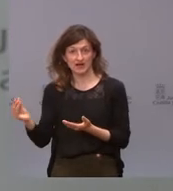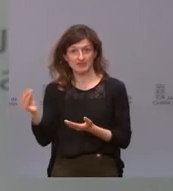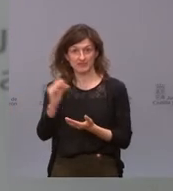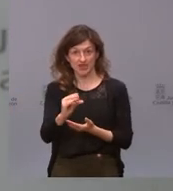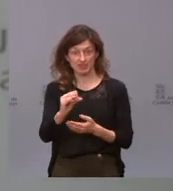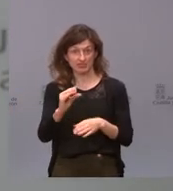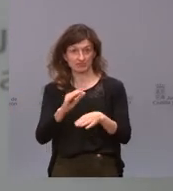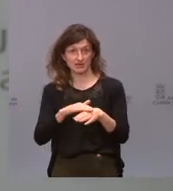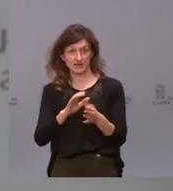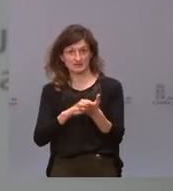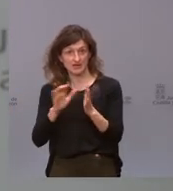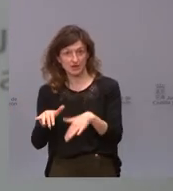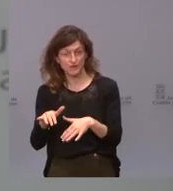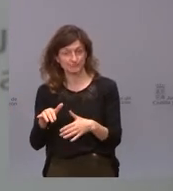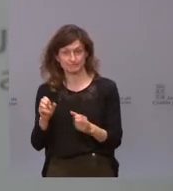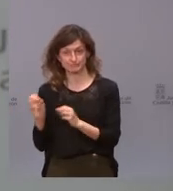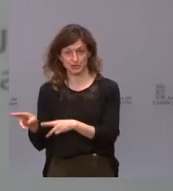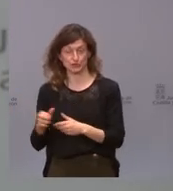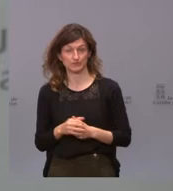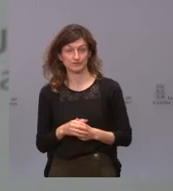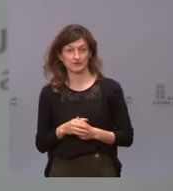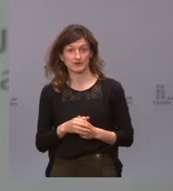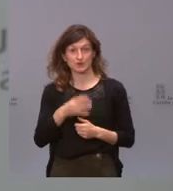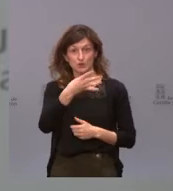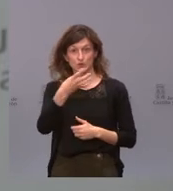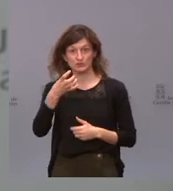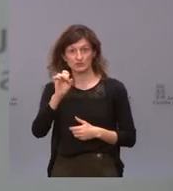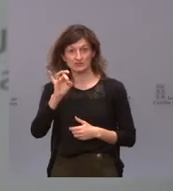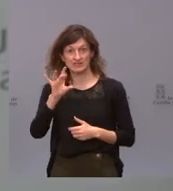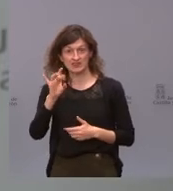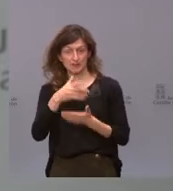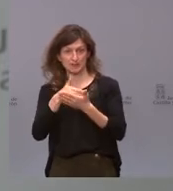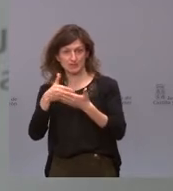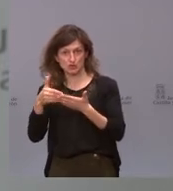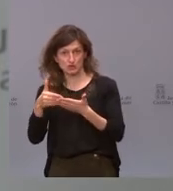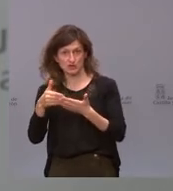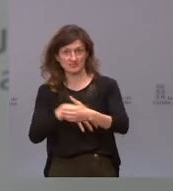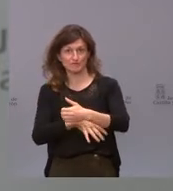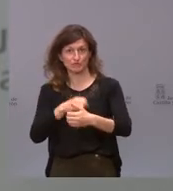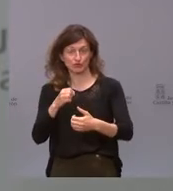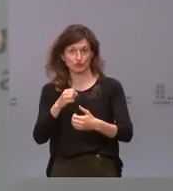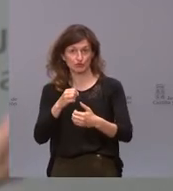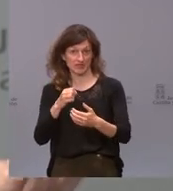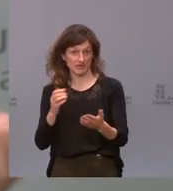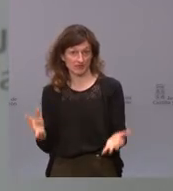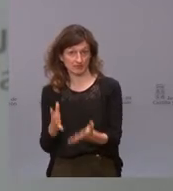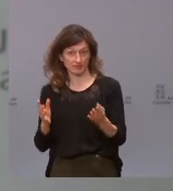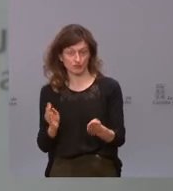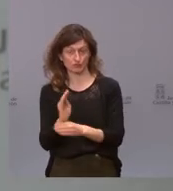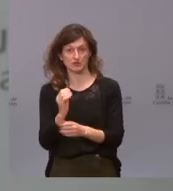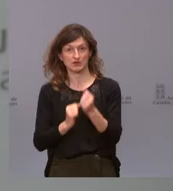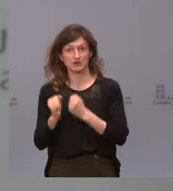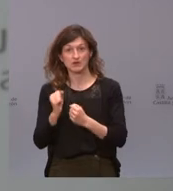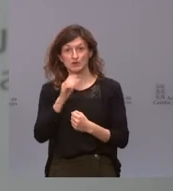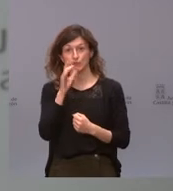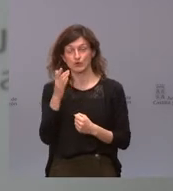de la comunidad autónoma pero son 415 millones del fondo de reactivación después de que